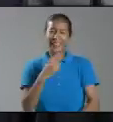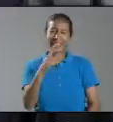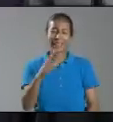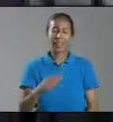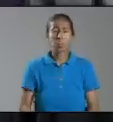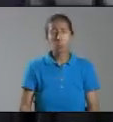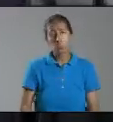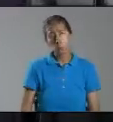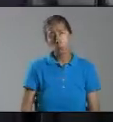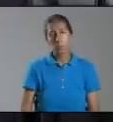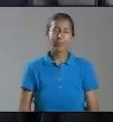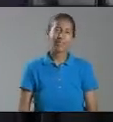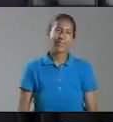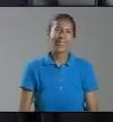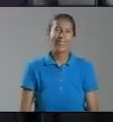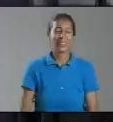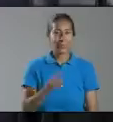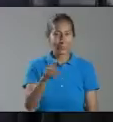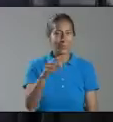Entonces me dijeron: va,